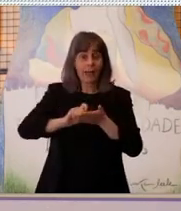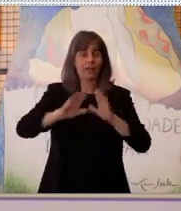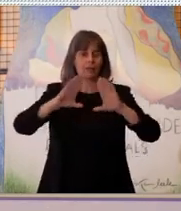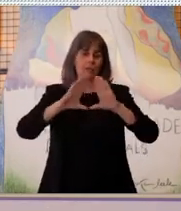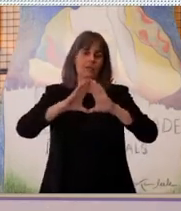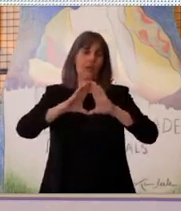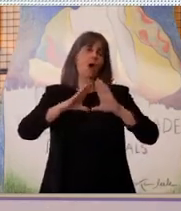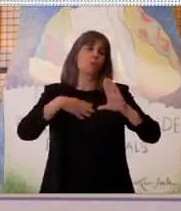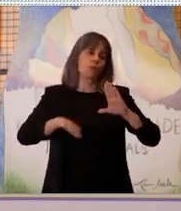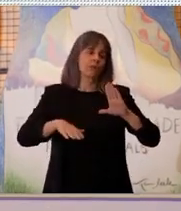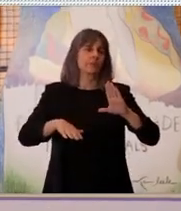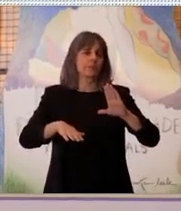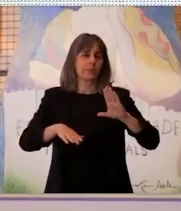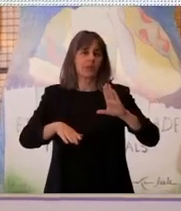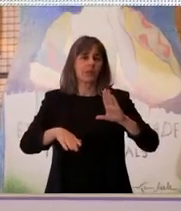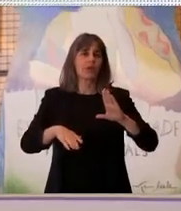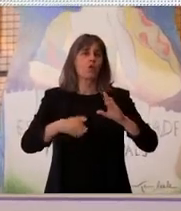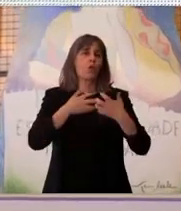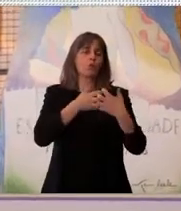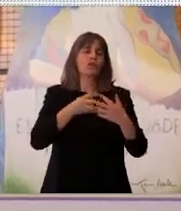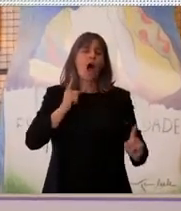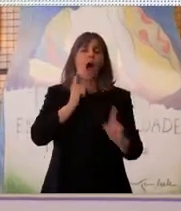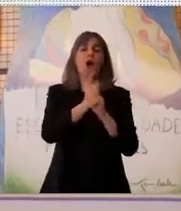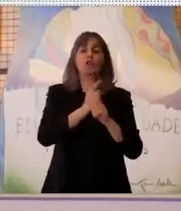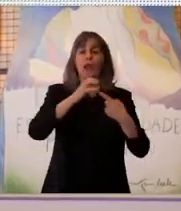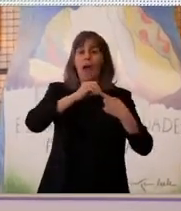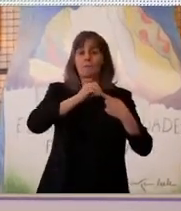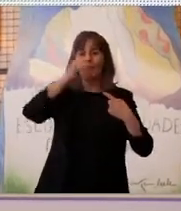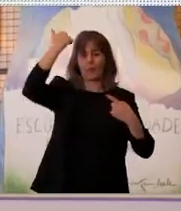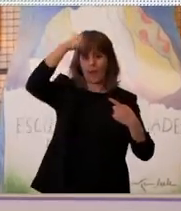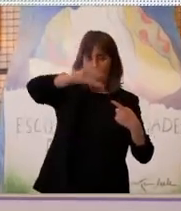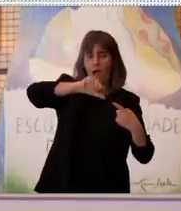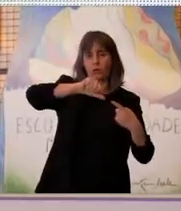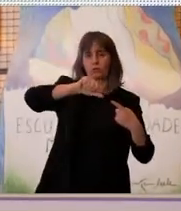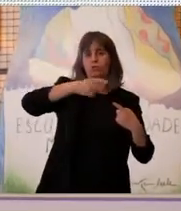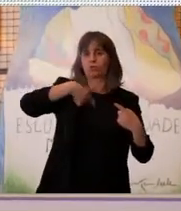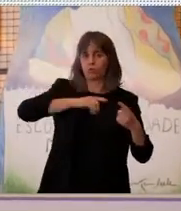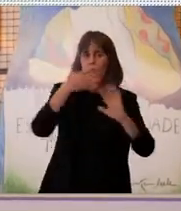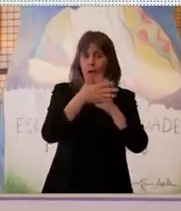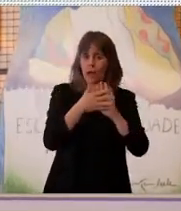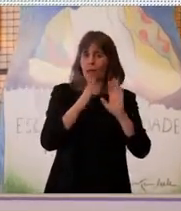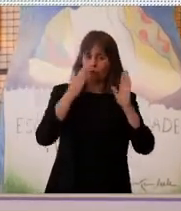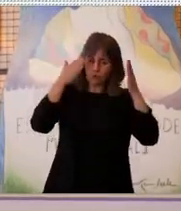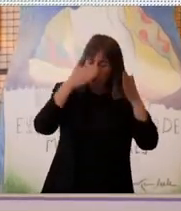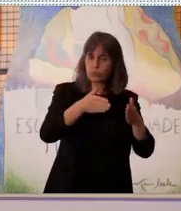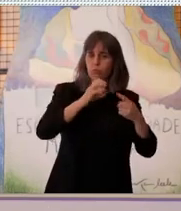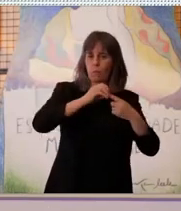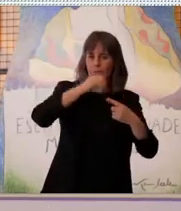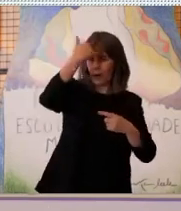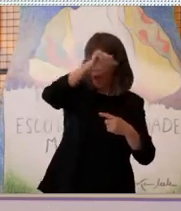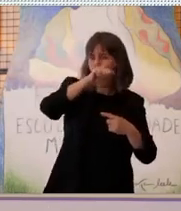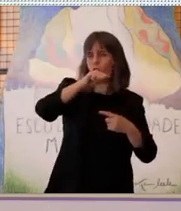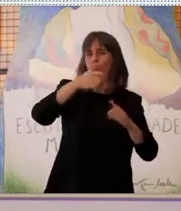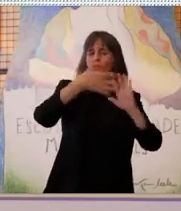la agenda feminista es combatir el patriarcado y eso ya nos sitúa en un lugar hablamos de patriarcado definimos El patriarcado pensamos en un sujeto político